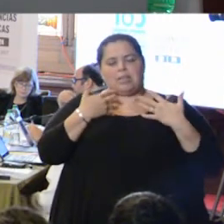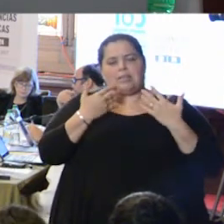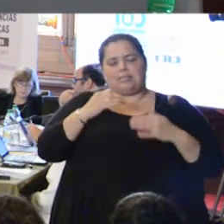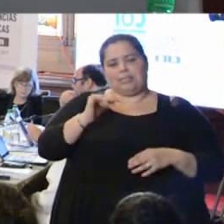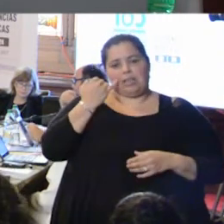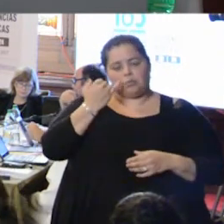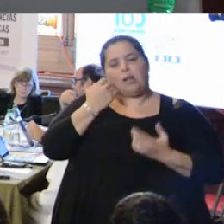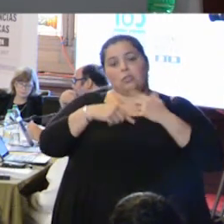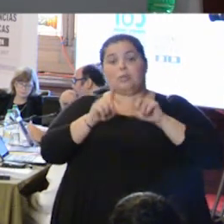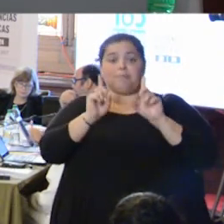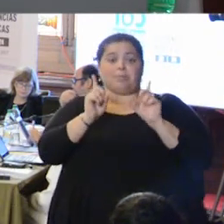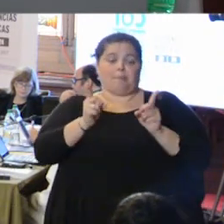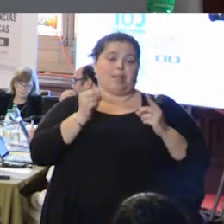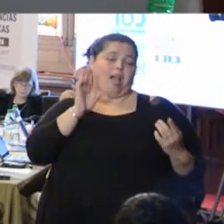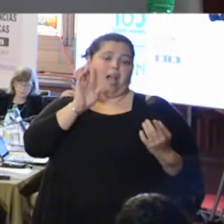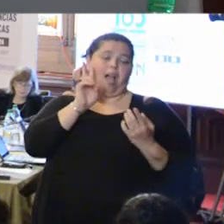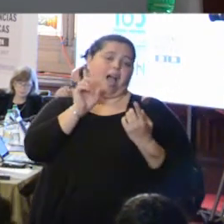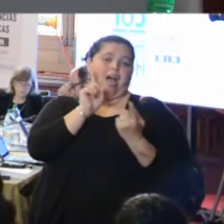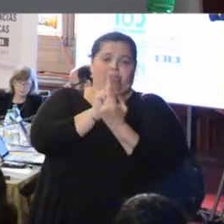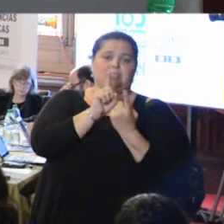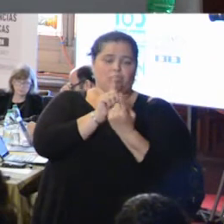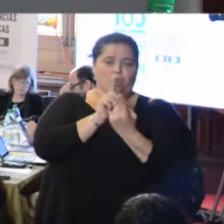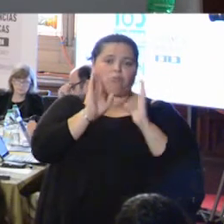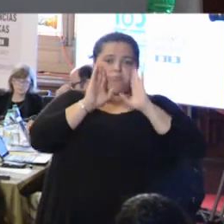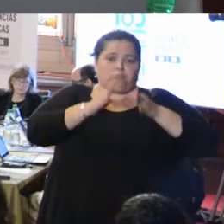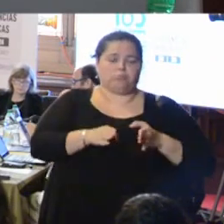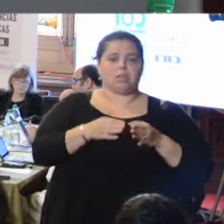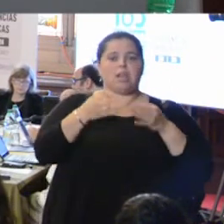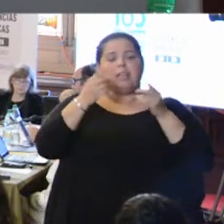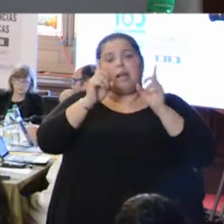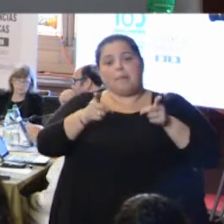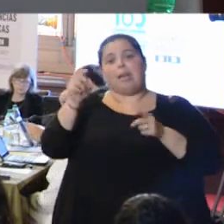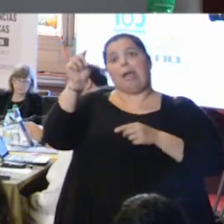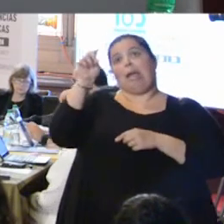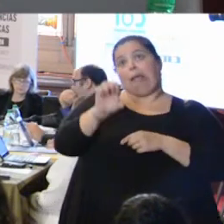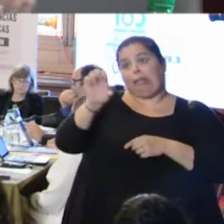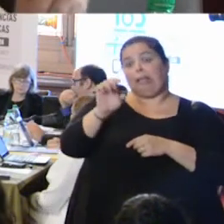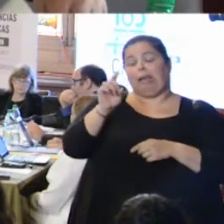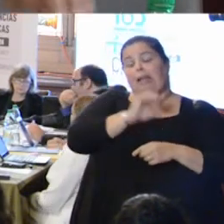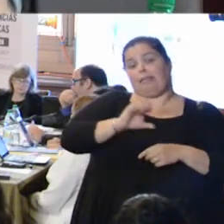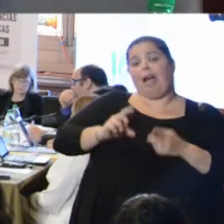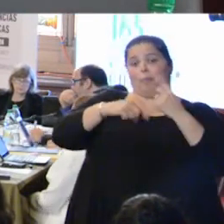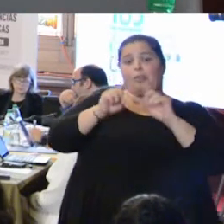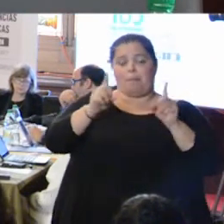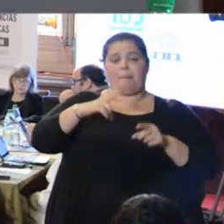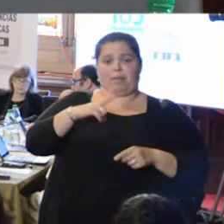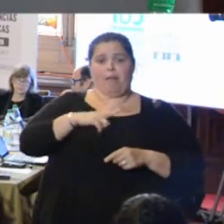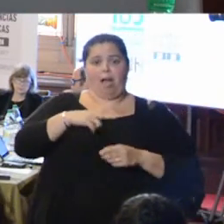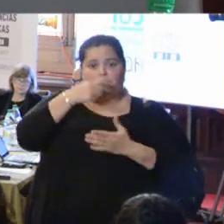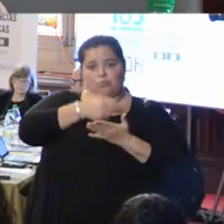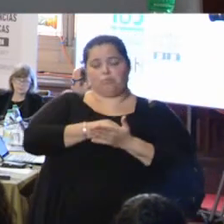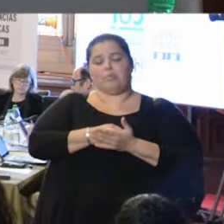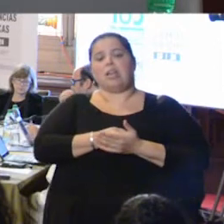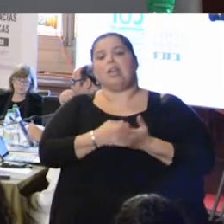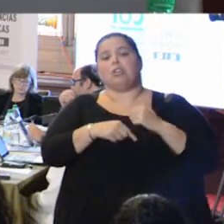inadecuada atención, digamos, por parte tanto de actores privados como de actores estatales. Y bueno, manifestarles que